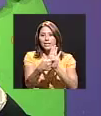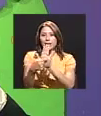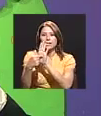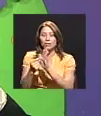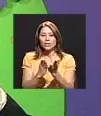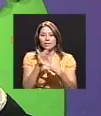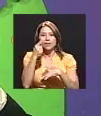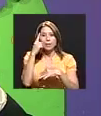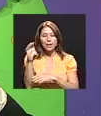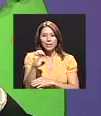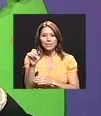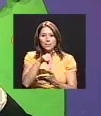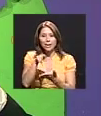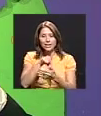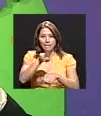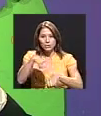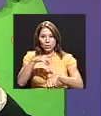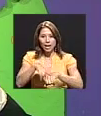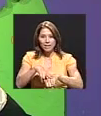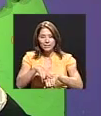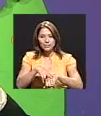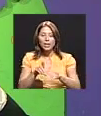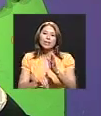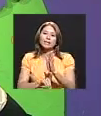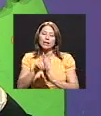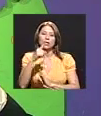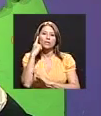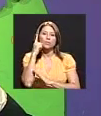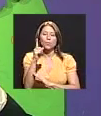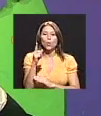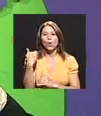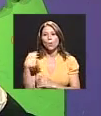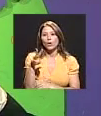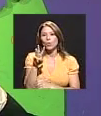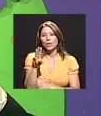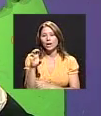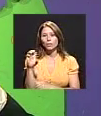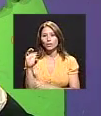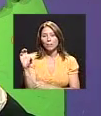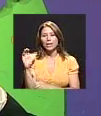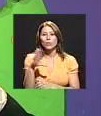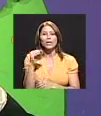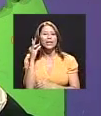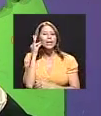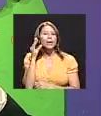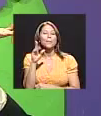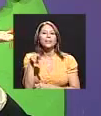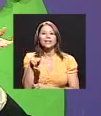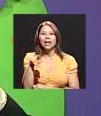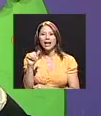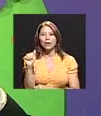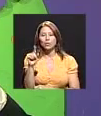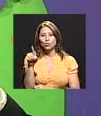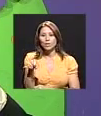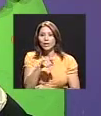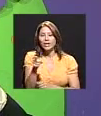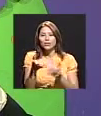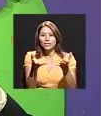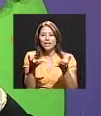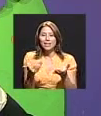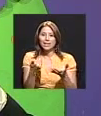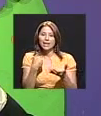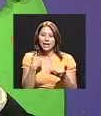para emergencias en parques nacionales, desarrollados por William Cruz Carballo y Priscila Aragón Zúñiga, quienes aspiran a obtener